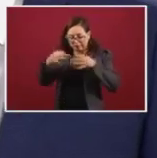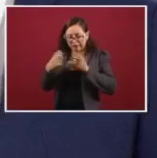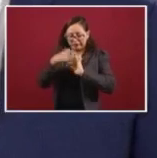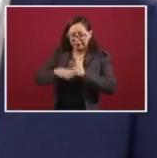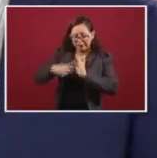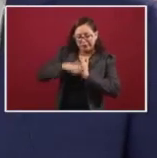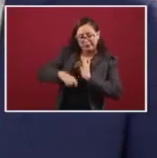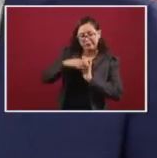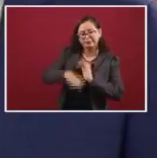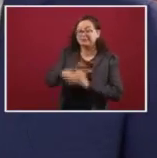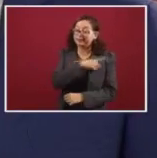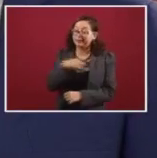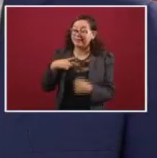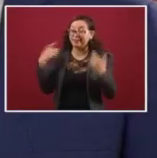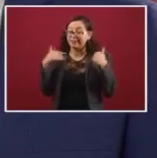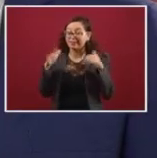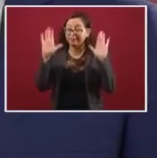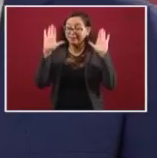Es decir,